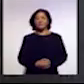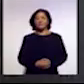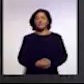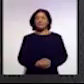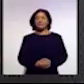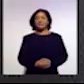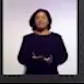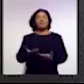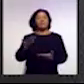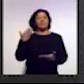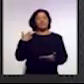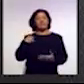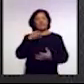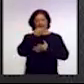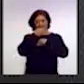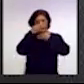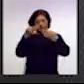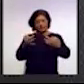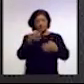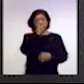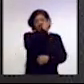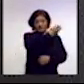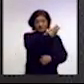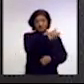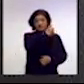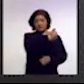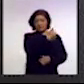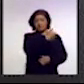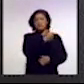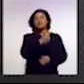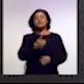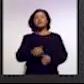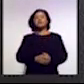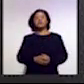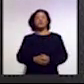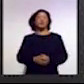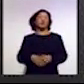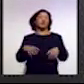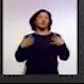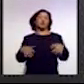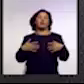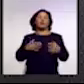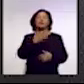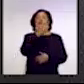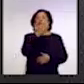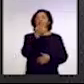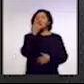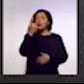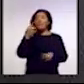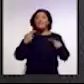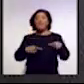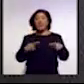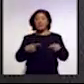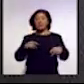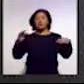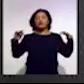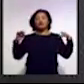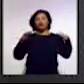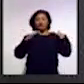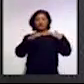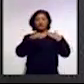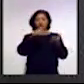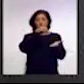estos seis candidatos resultaron de un universo de 51 postulantes que son